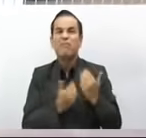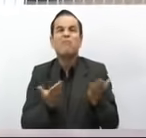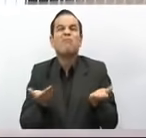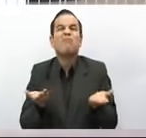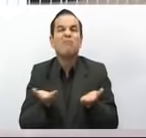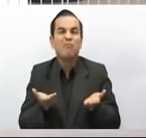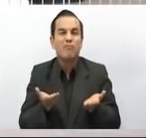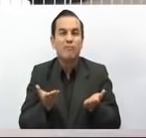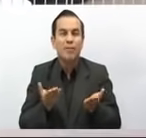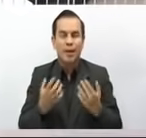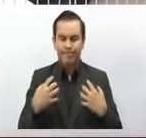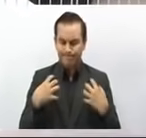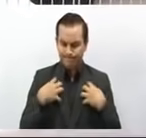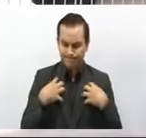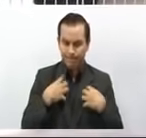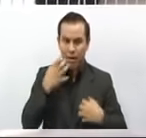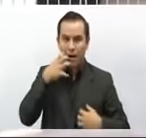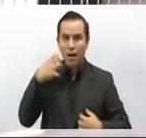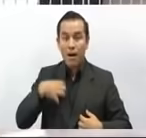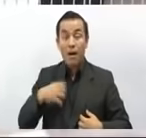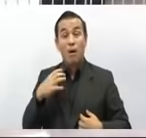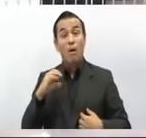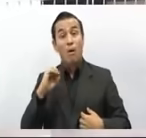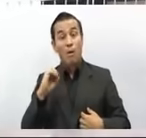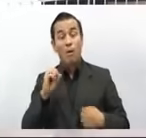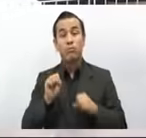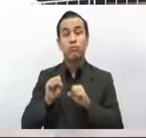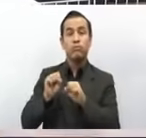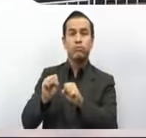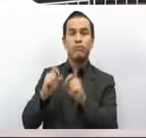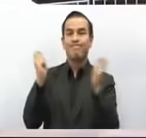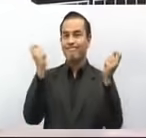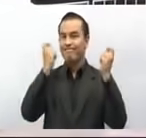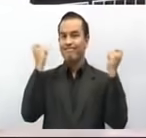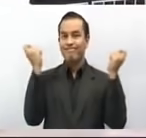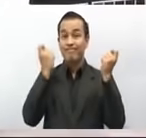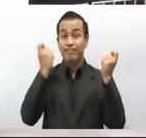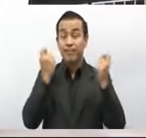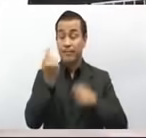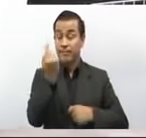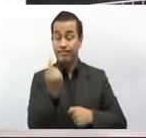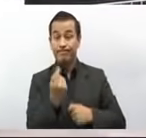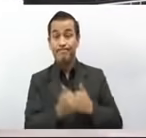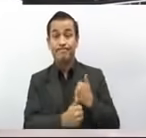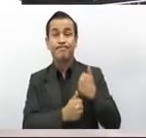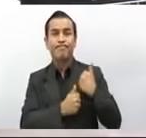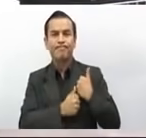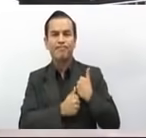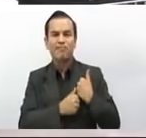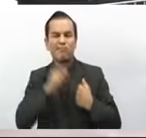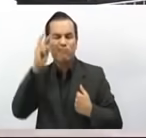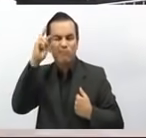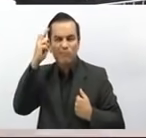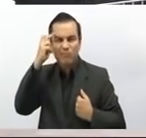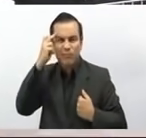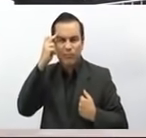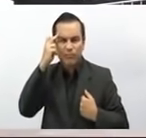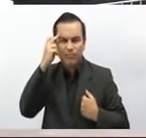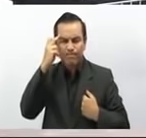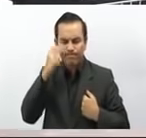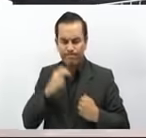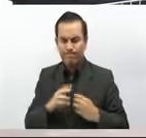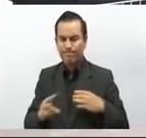solo vive con honor o muere con gloria. El soldado salvadoreño encierra en su